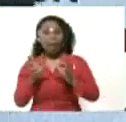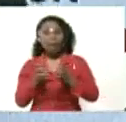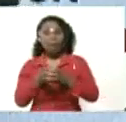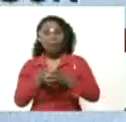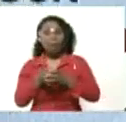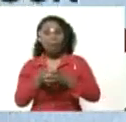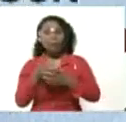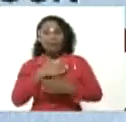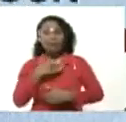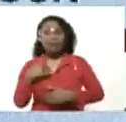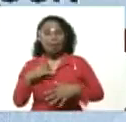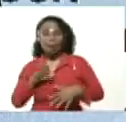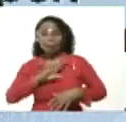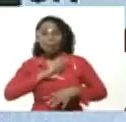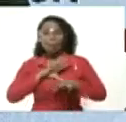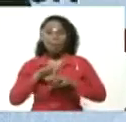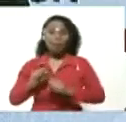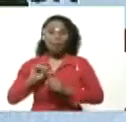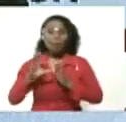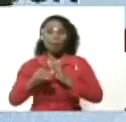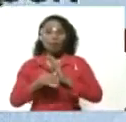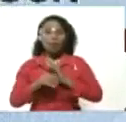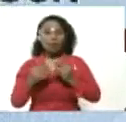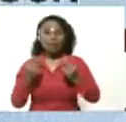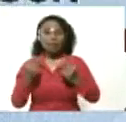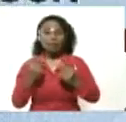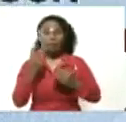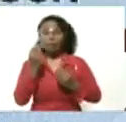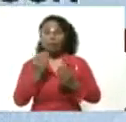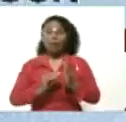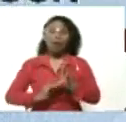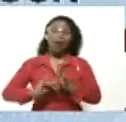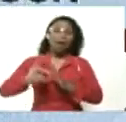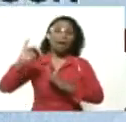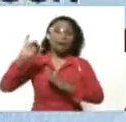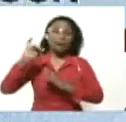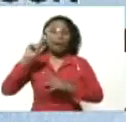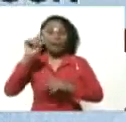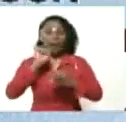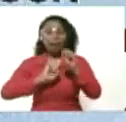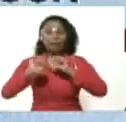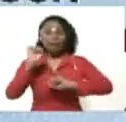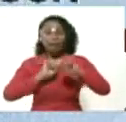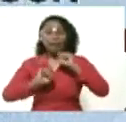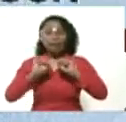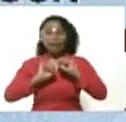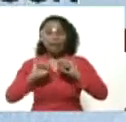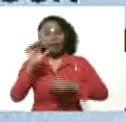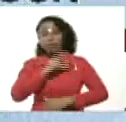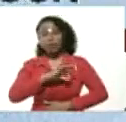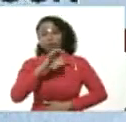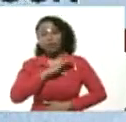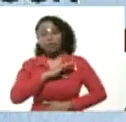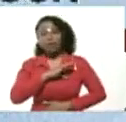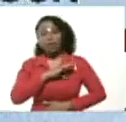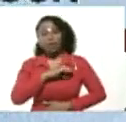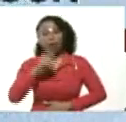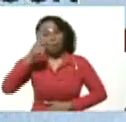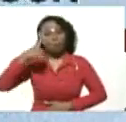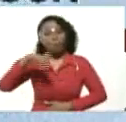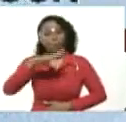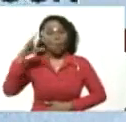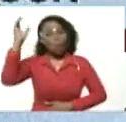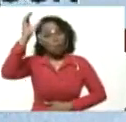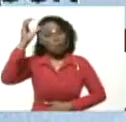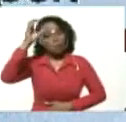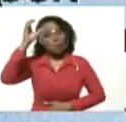quiera conquistar Venezuela para robarle sus riquezas es muy alta. De manera que la defensa de la soberanía y de un pueblo consciente